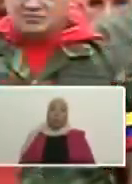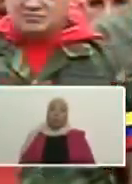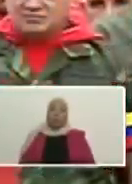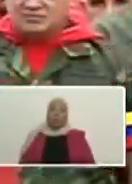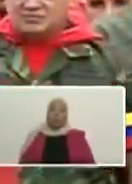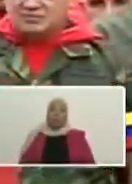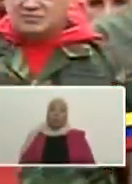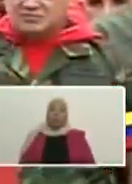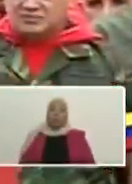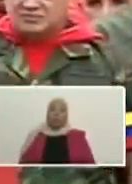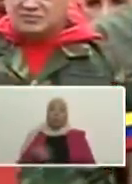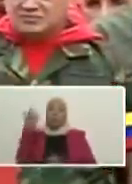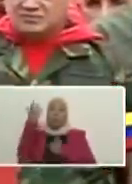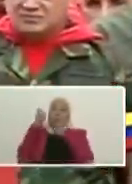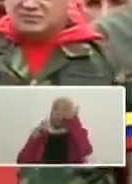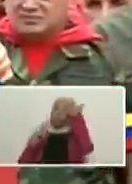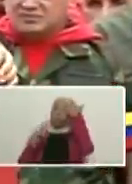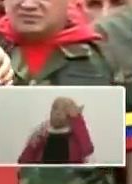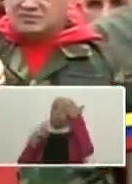Sin la presencia de Chávez,